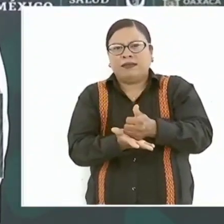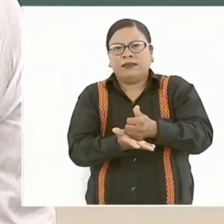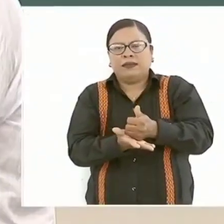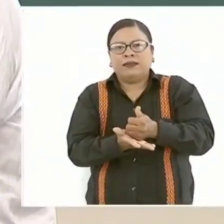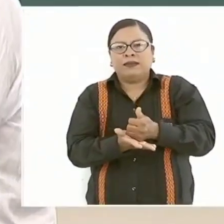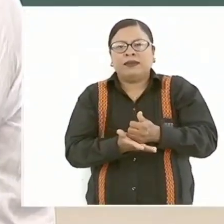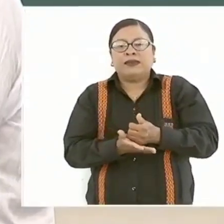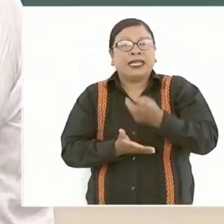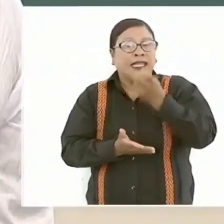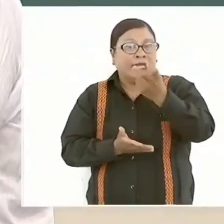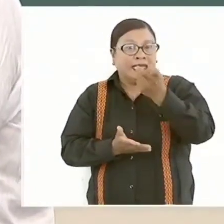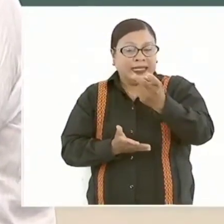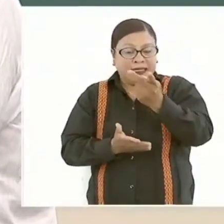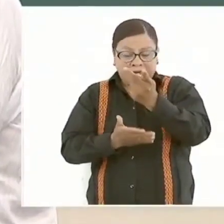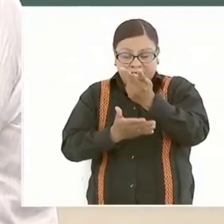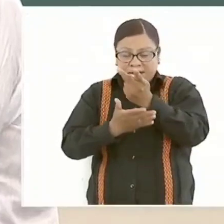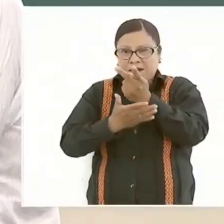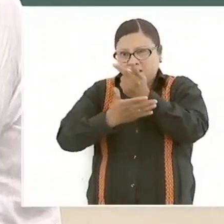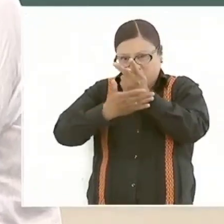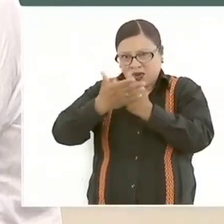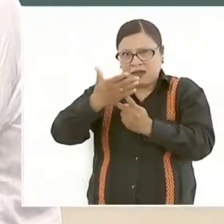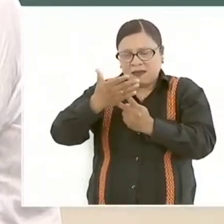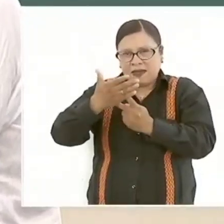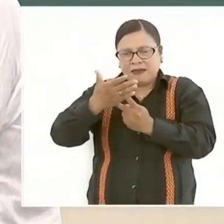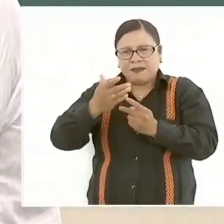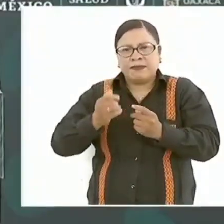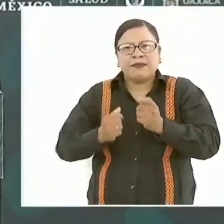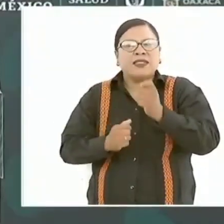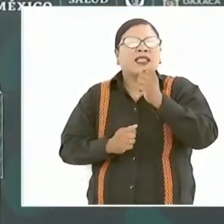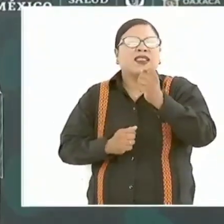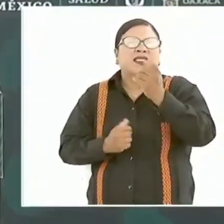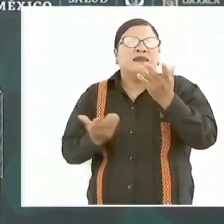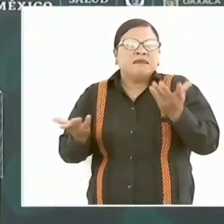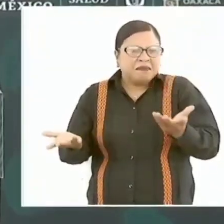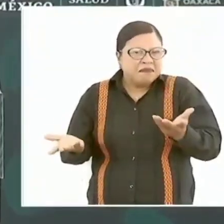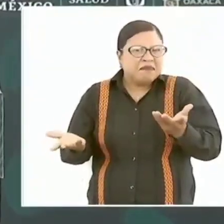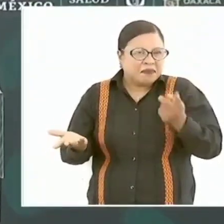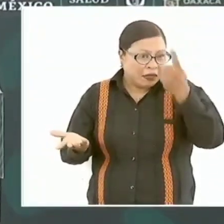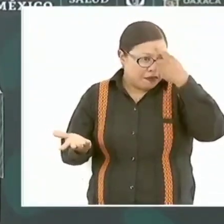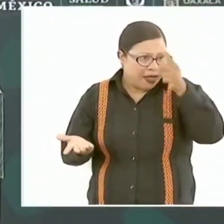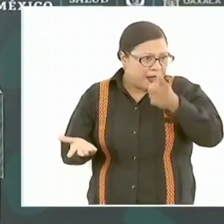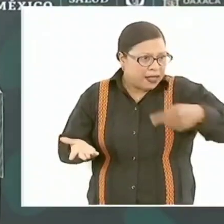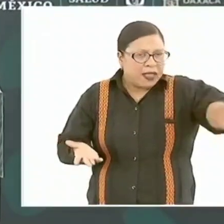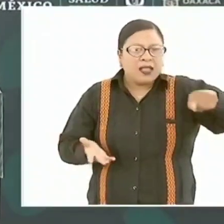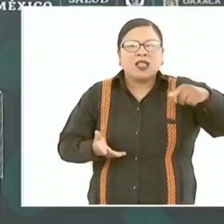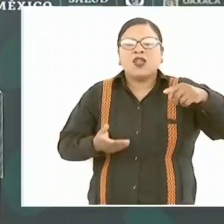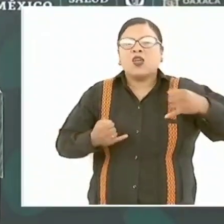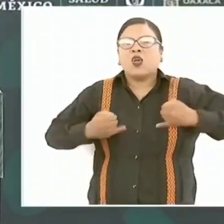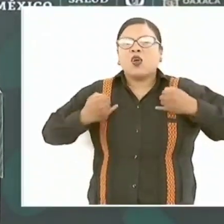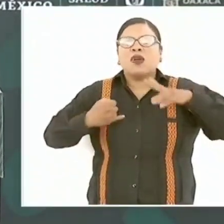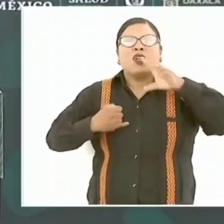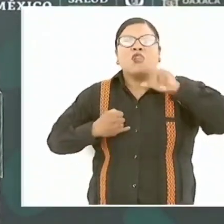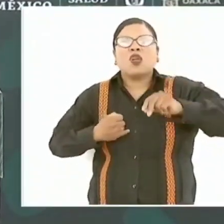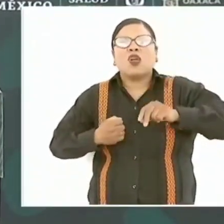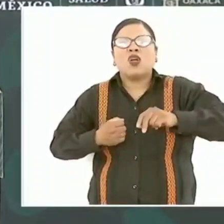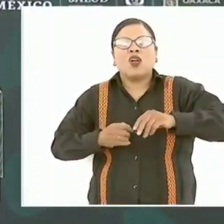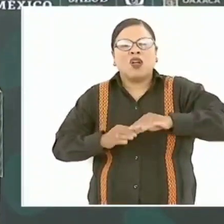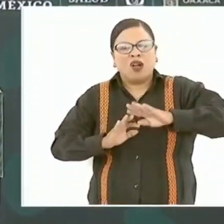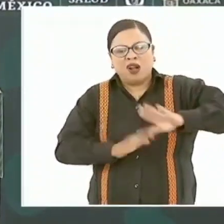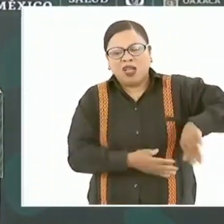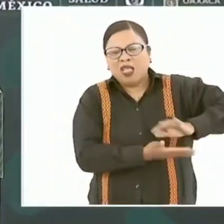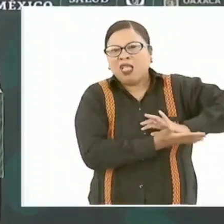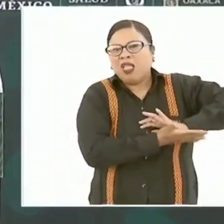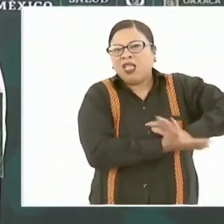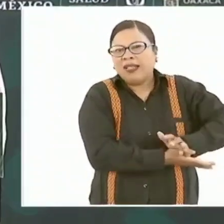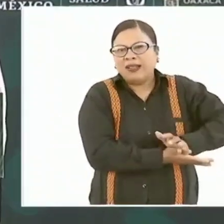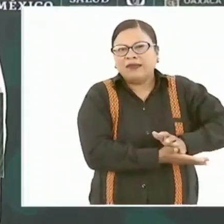porque este programa es para que los jóvenes no sean marginados y que